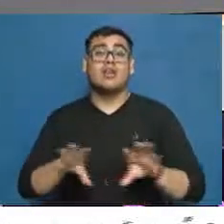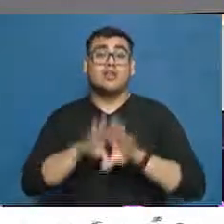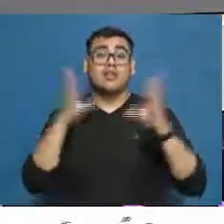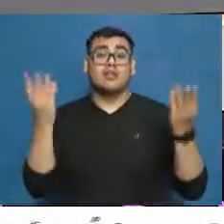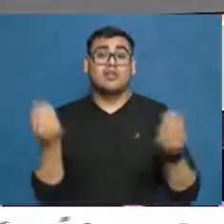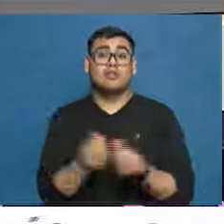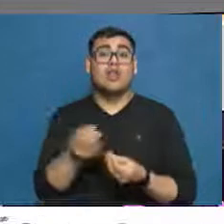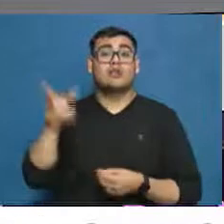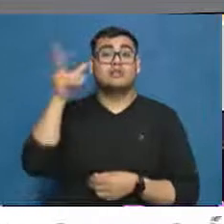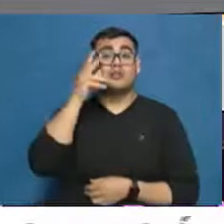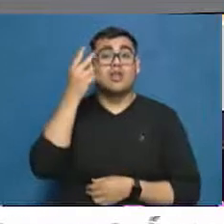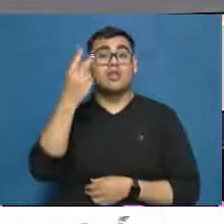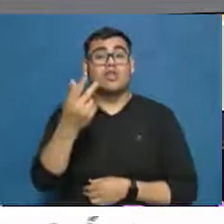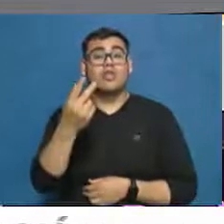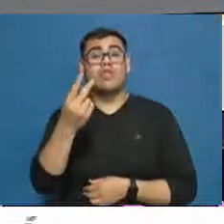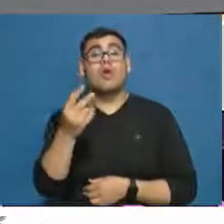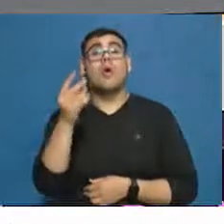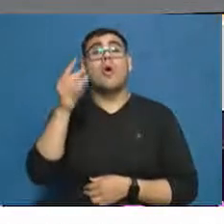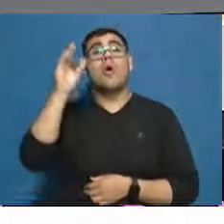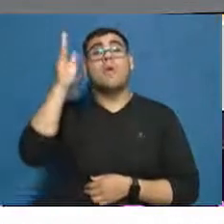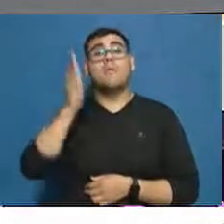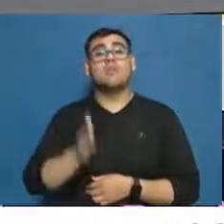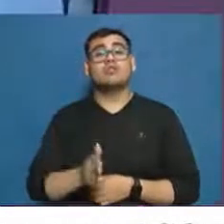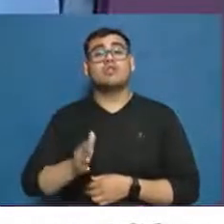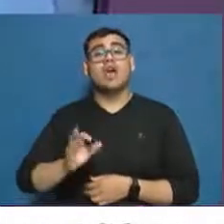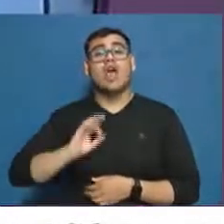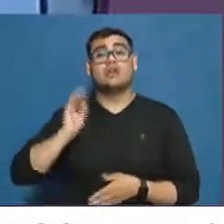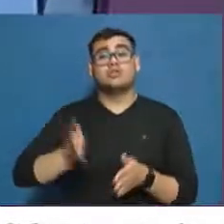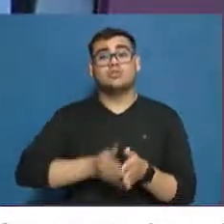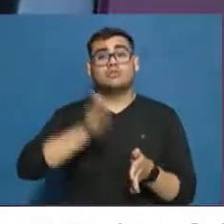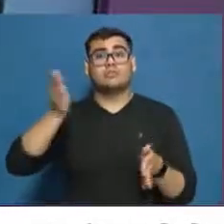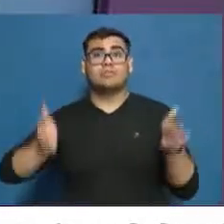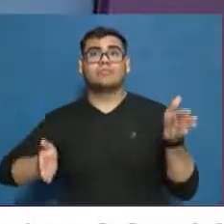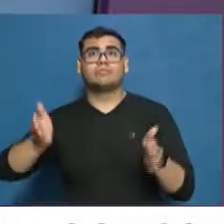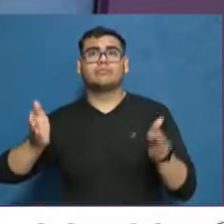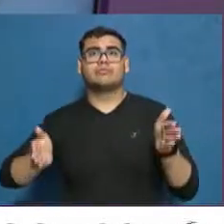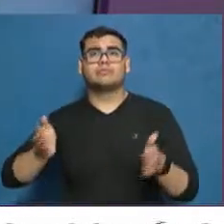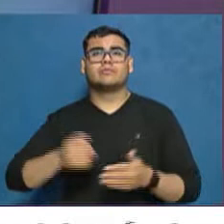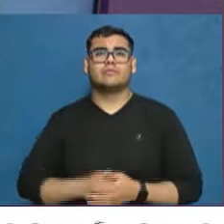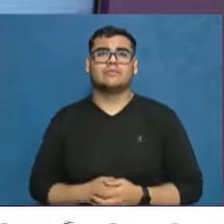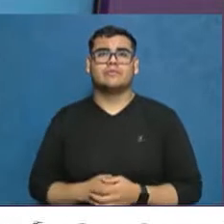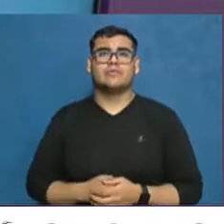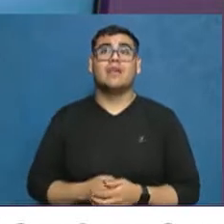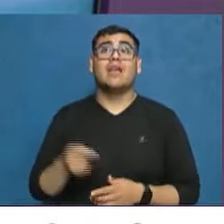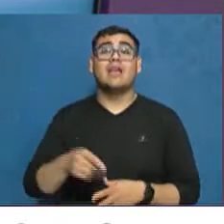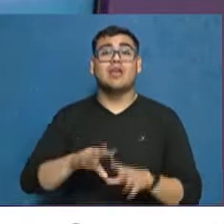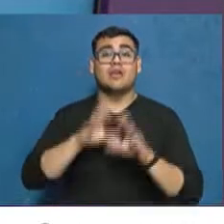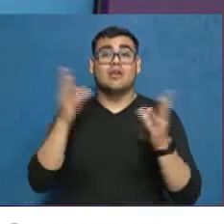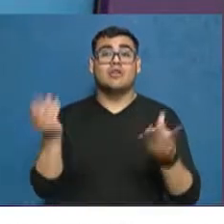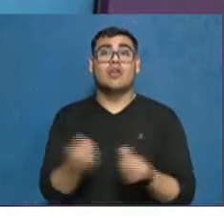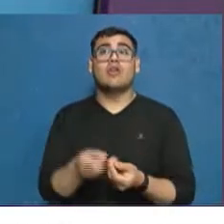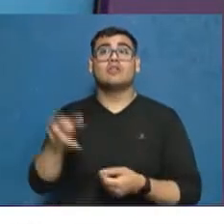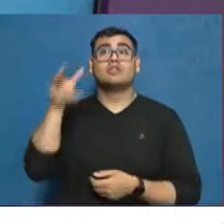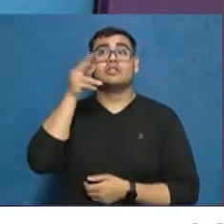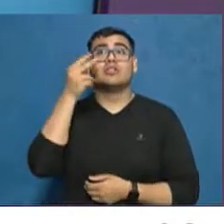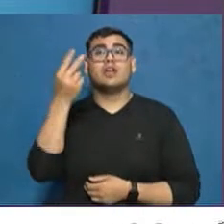82% interanual con respecto a diciembre de lo que es el año pasado. Y es por eso entonces que este total del 82% para